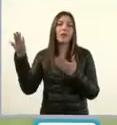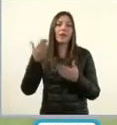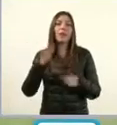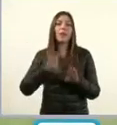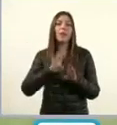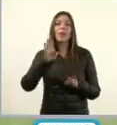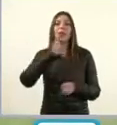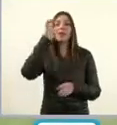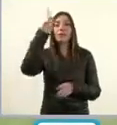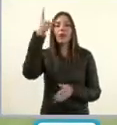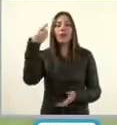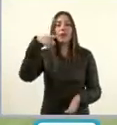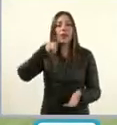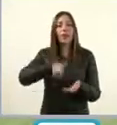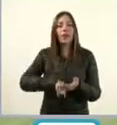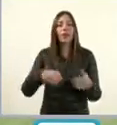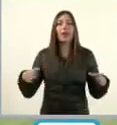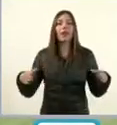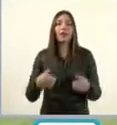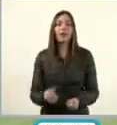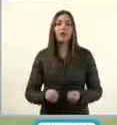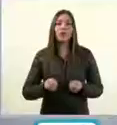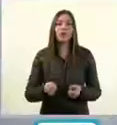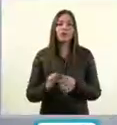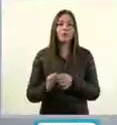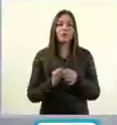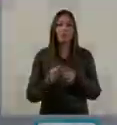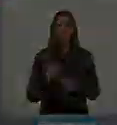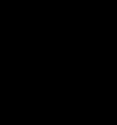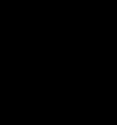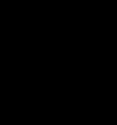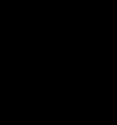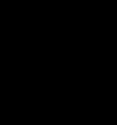la espiritualidad y la familia. Muchísimas gracias, Gracias a Mónica. ustedes, gracias.